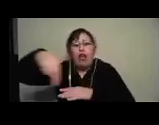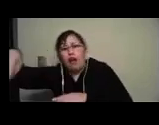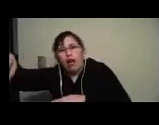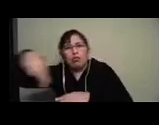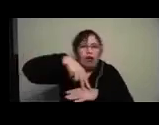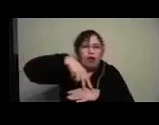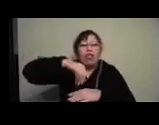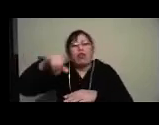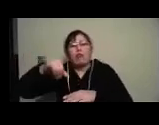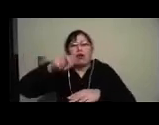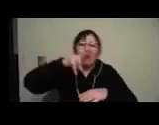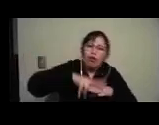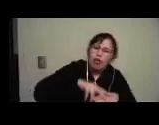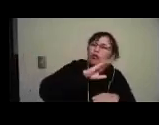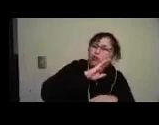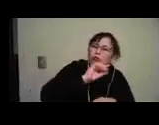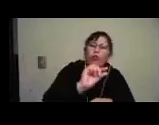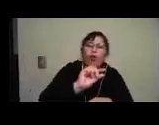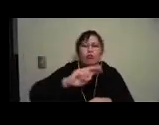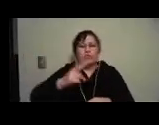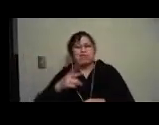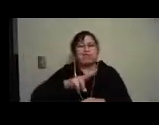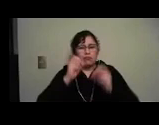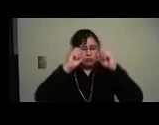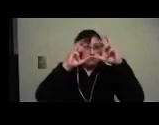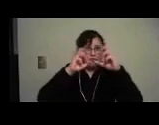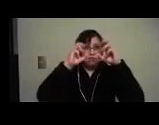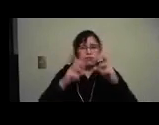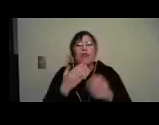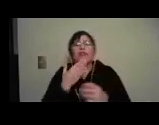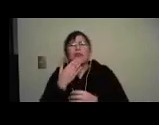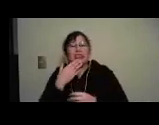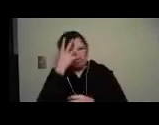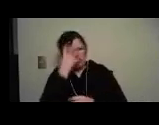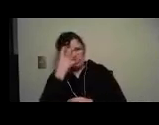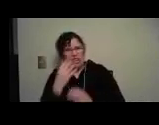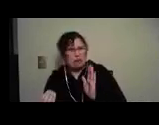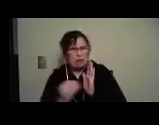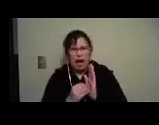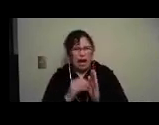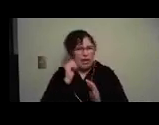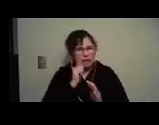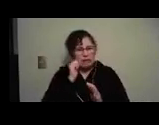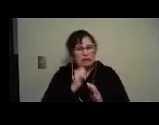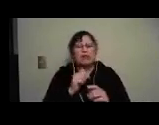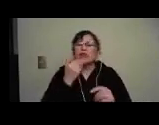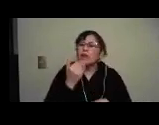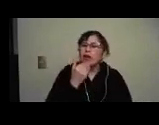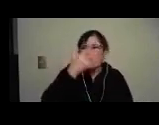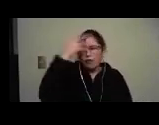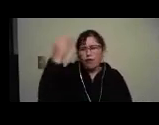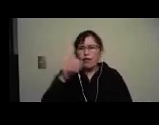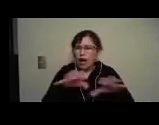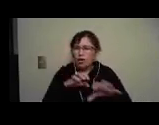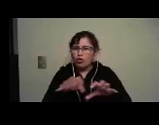más enojón, ya tiende, por ejemplo, a callarse mucho más, ya se le olvidan las cosas con facilidad, por